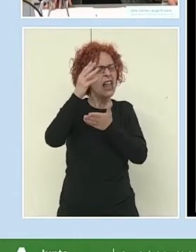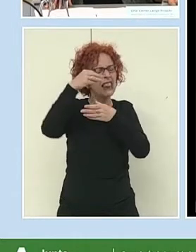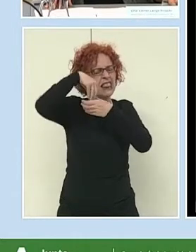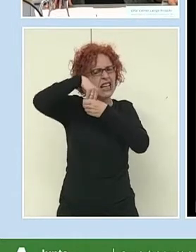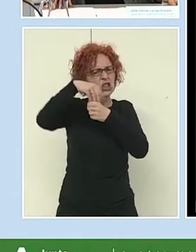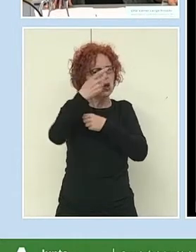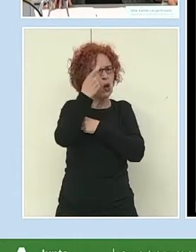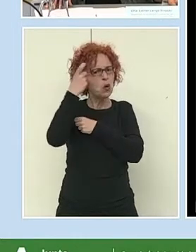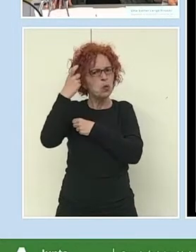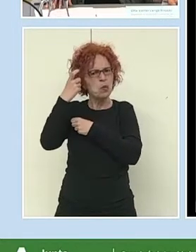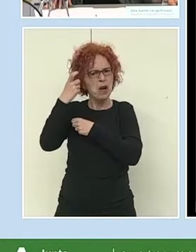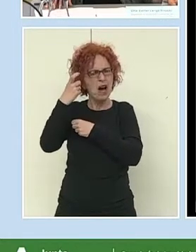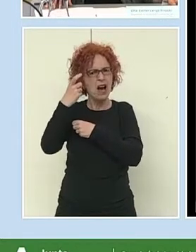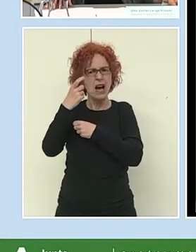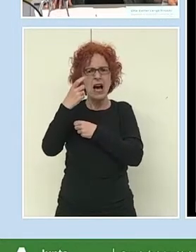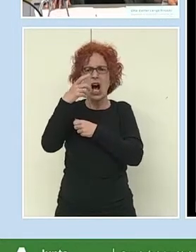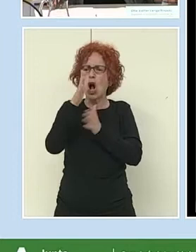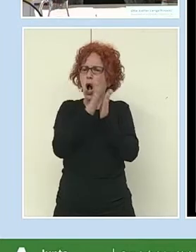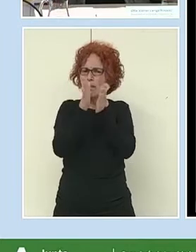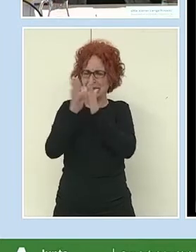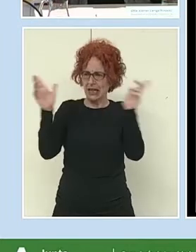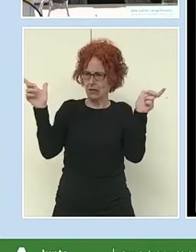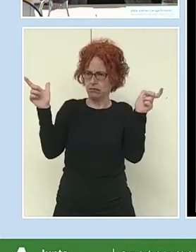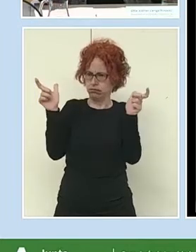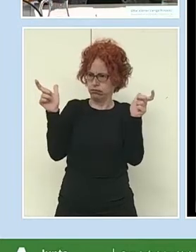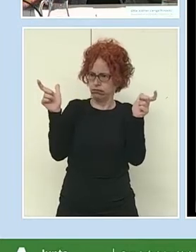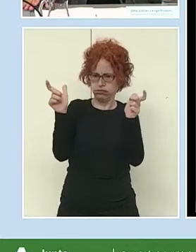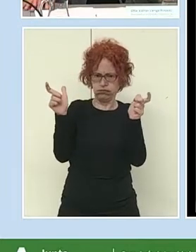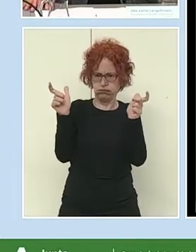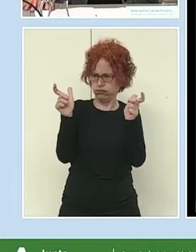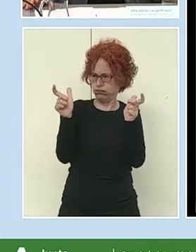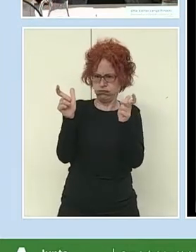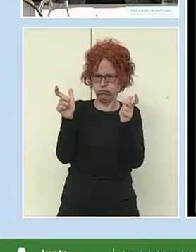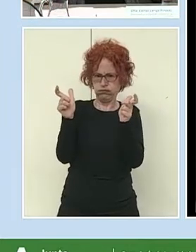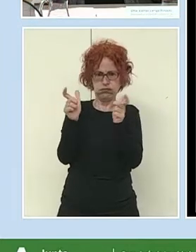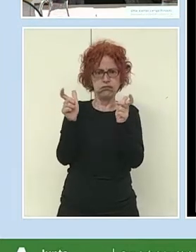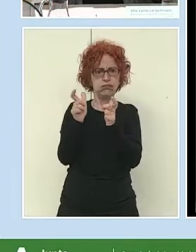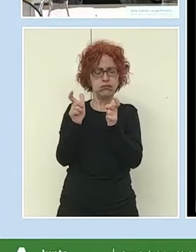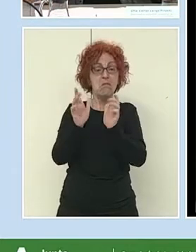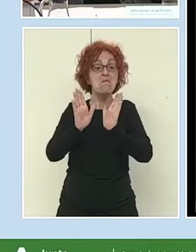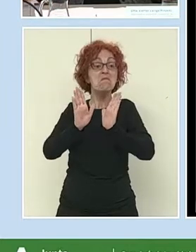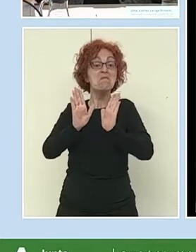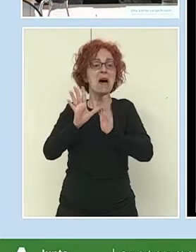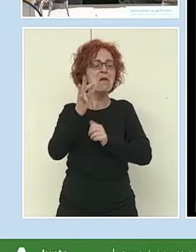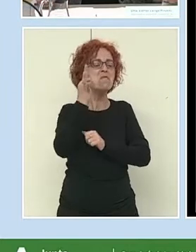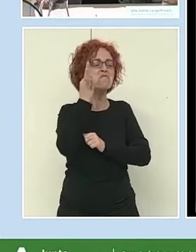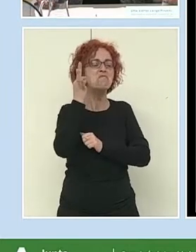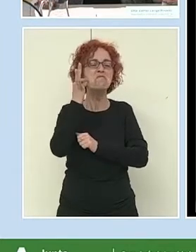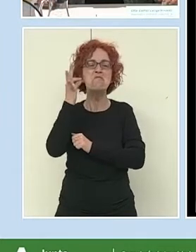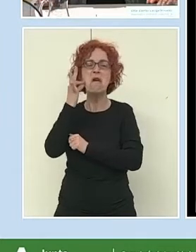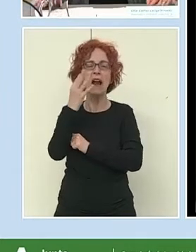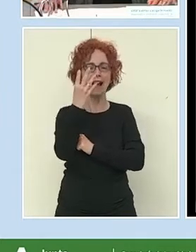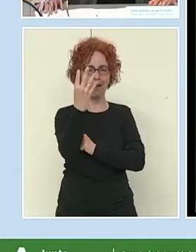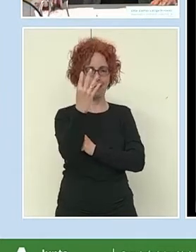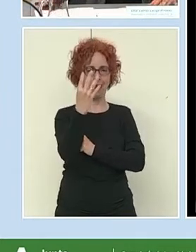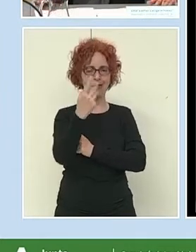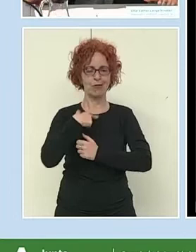no estábamos tan cosificadas y no estábamos tan lejos de nuestro ámbito académico,